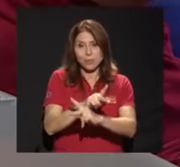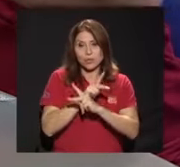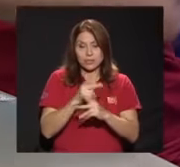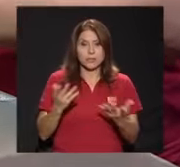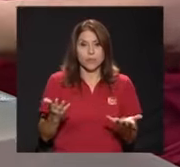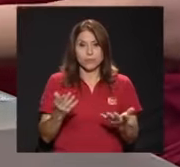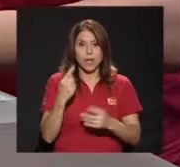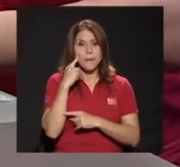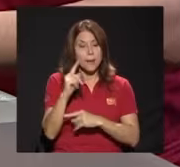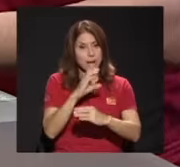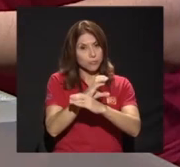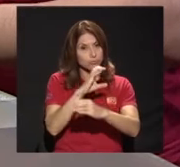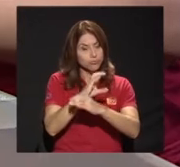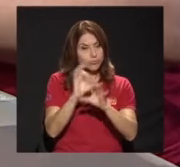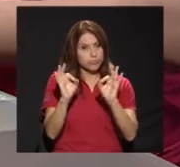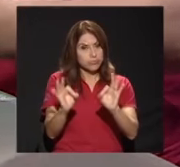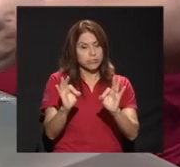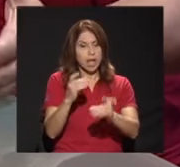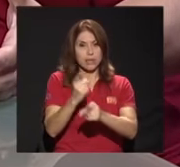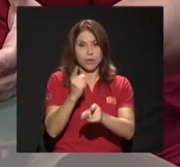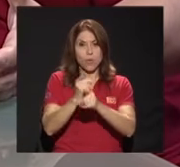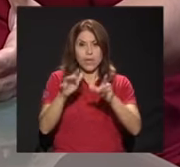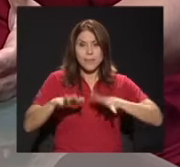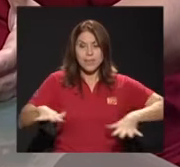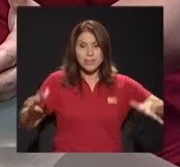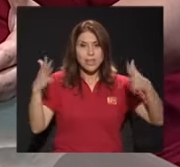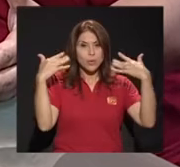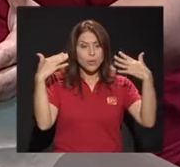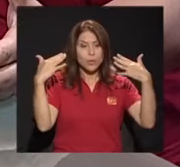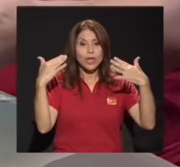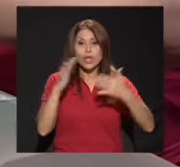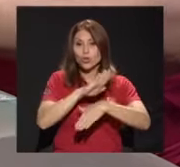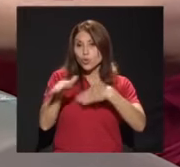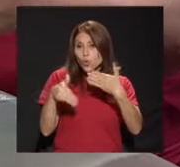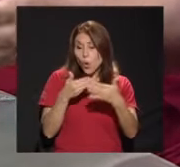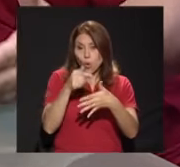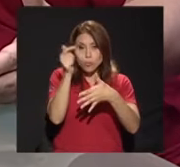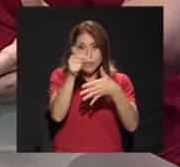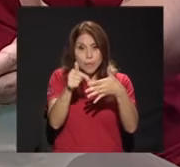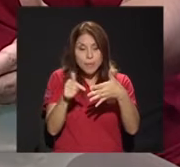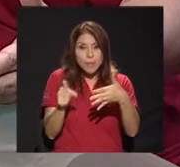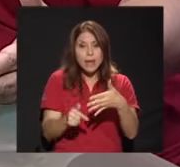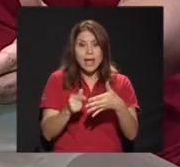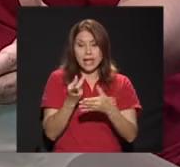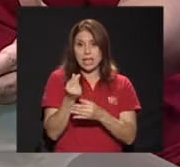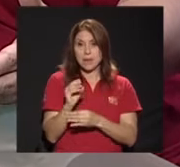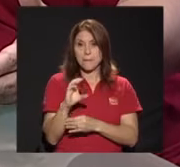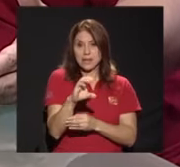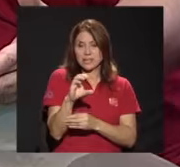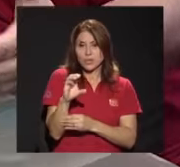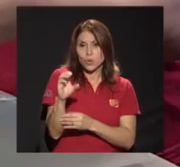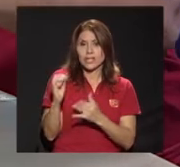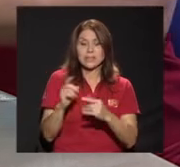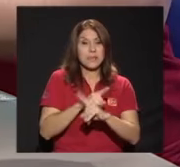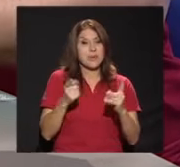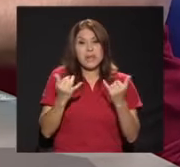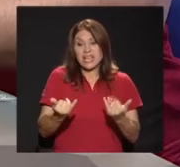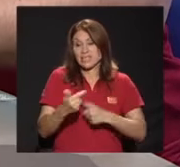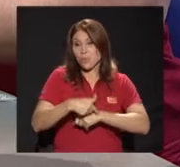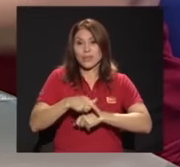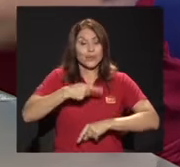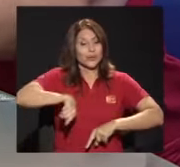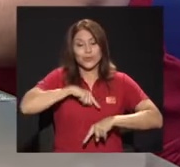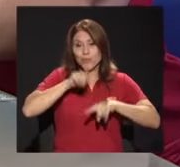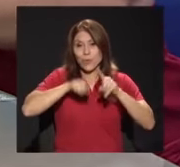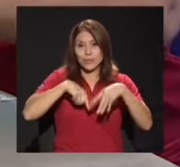Para conservar adecuadamente las áreas. Todas esas son inversiones que en este momento no estamos teniendo capacidad de hacer. Ustedes van a las